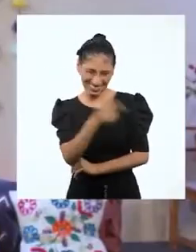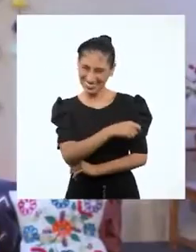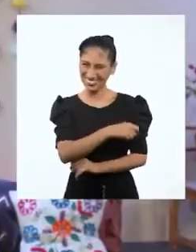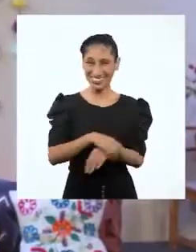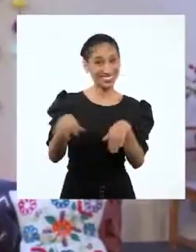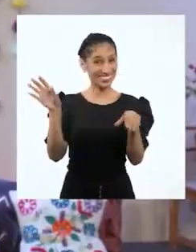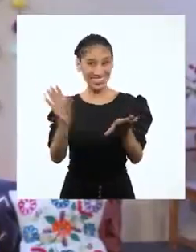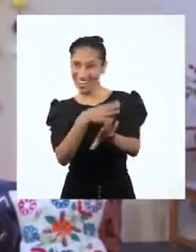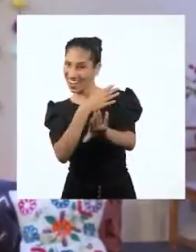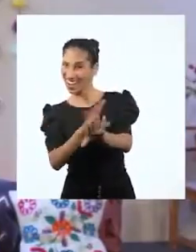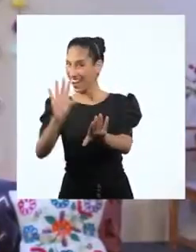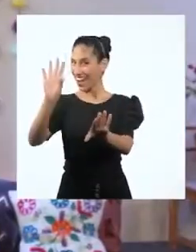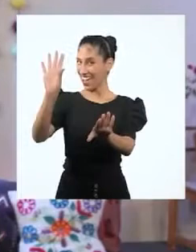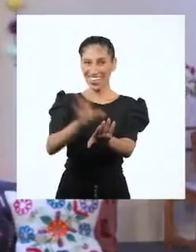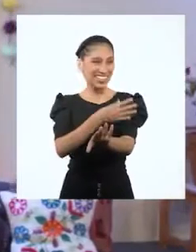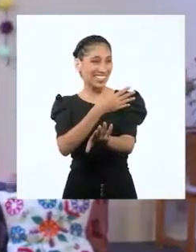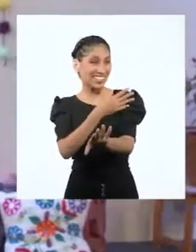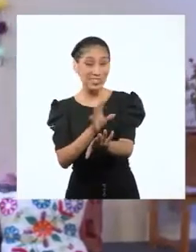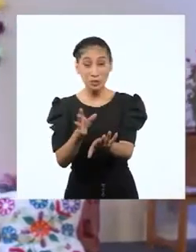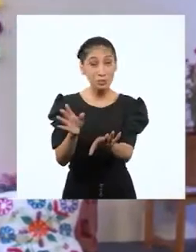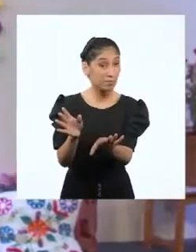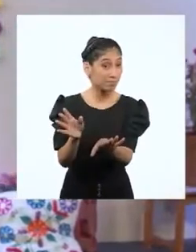¡Música, maestro! ¡Música!